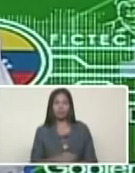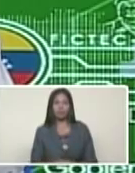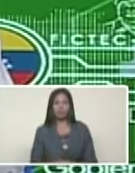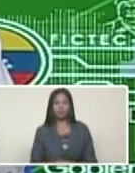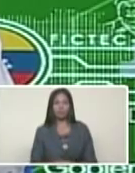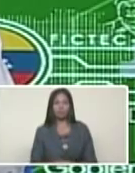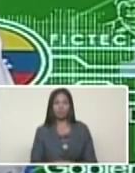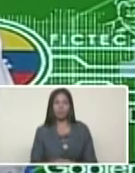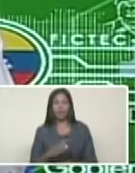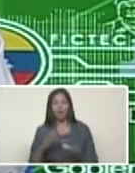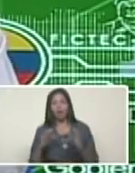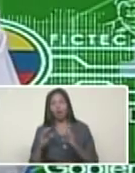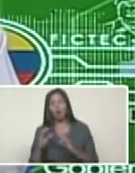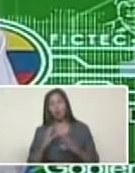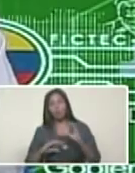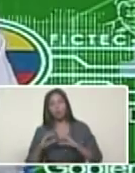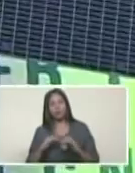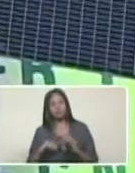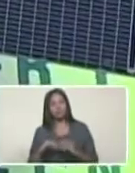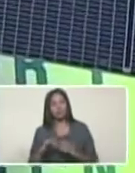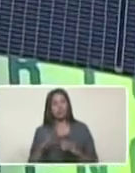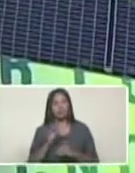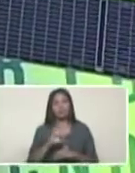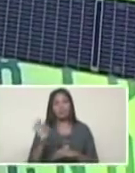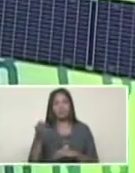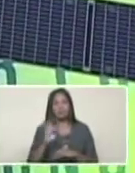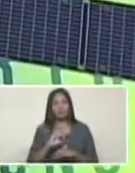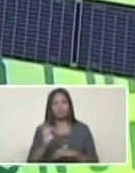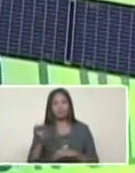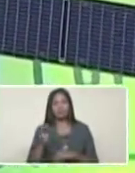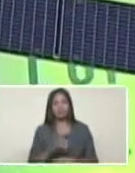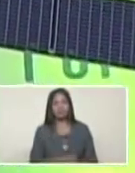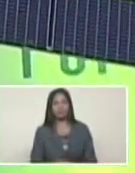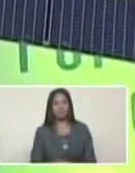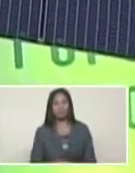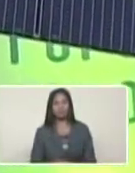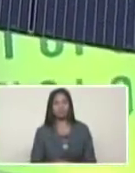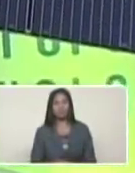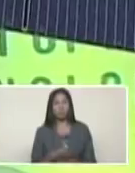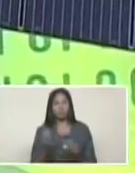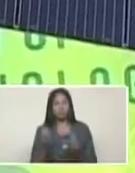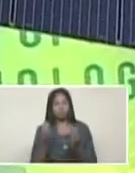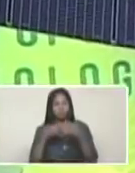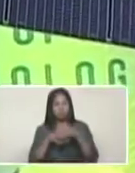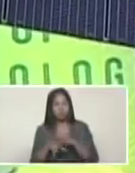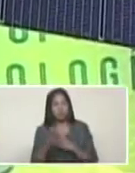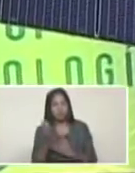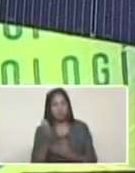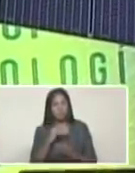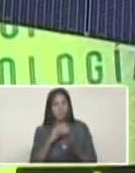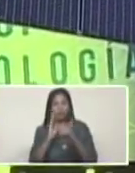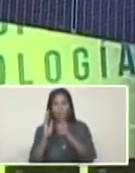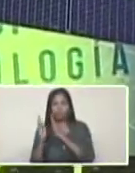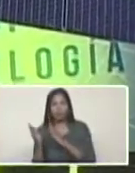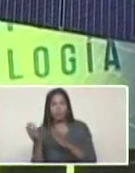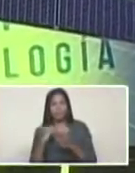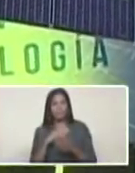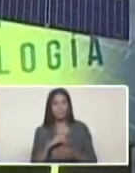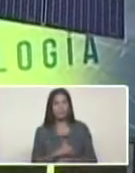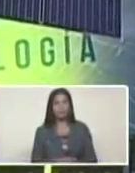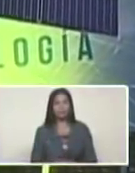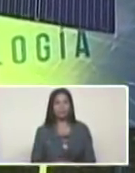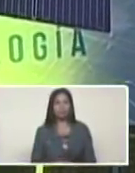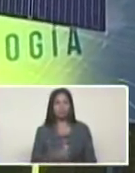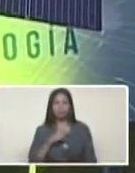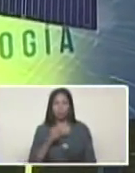las telecomunicaciones satelitales. Muchas cosas que articular, que ordenar. Yo